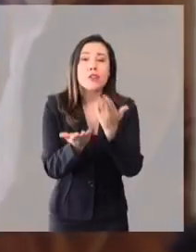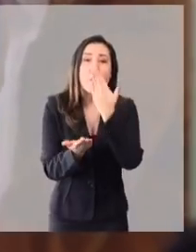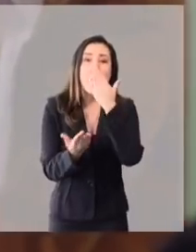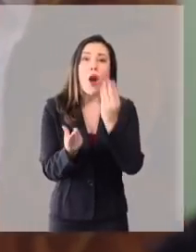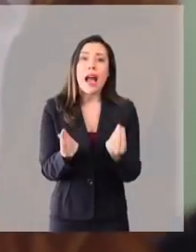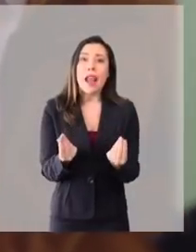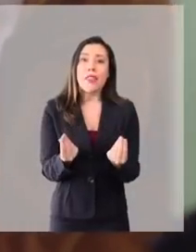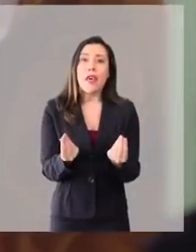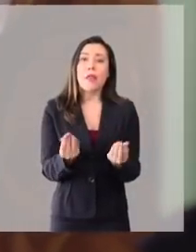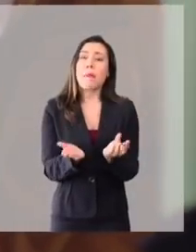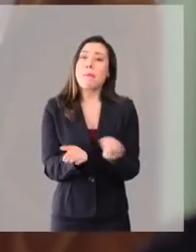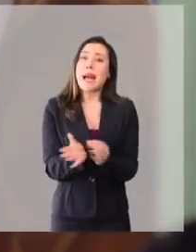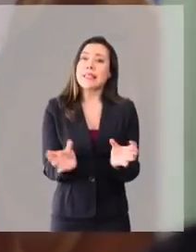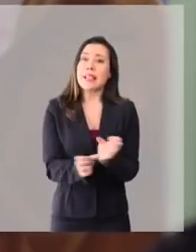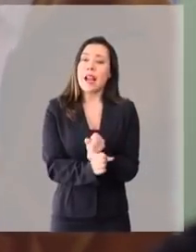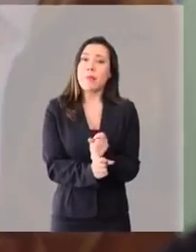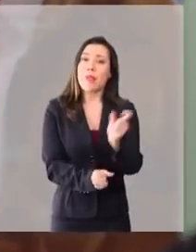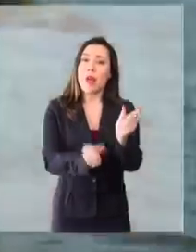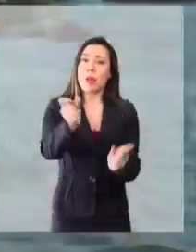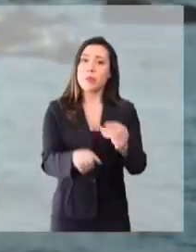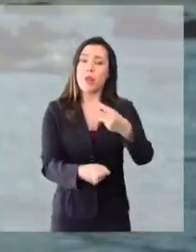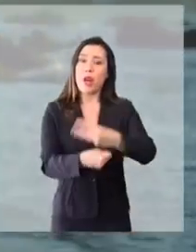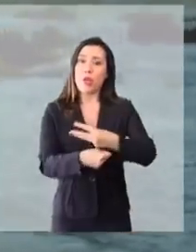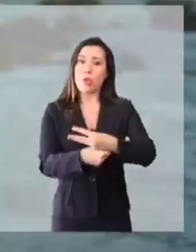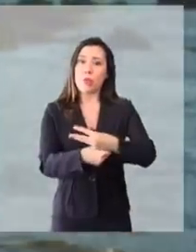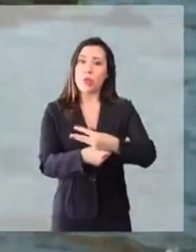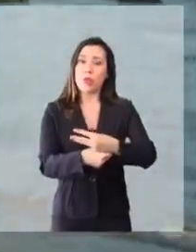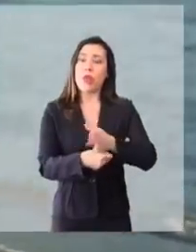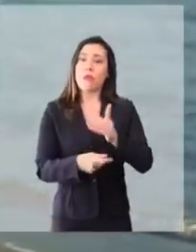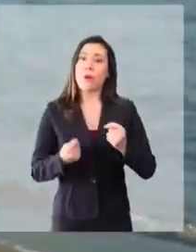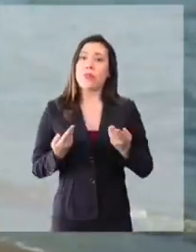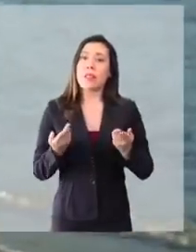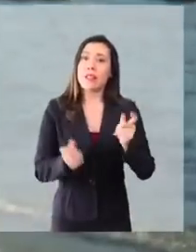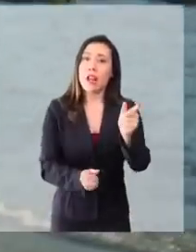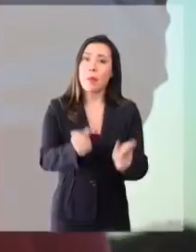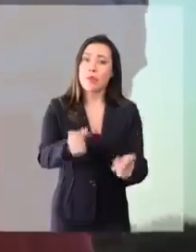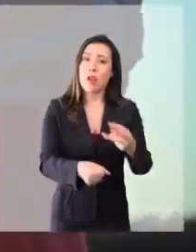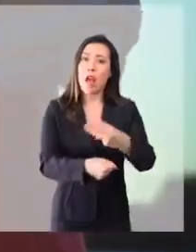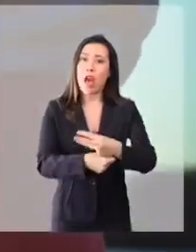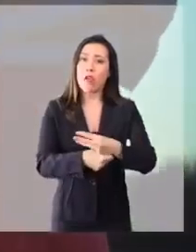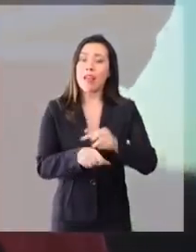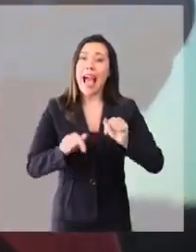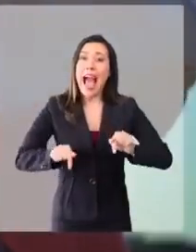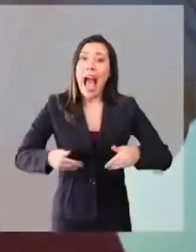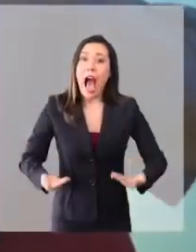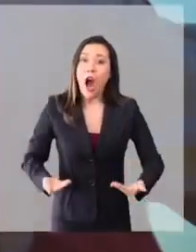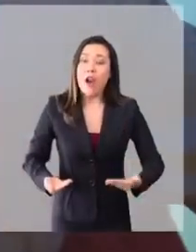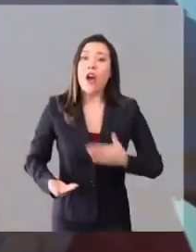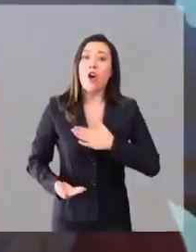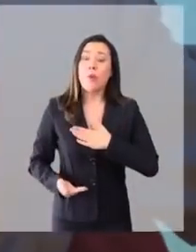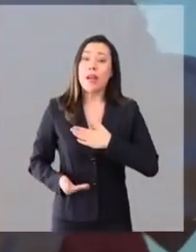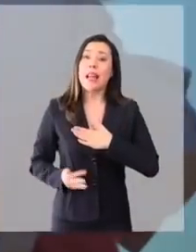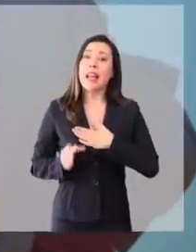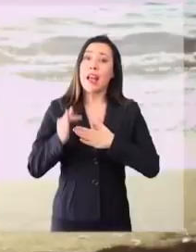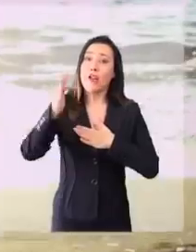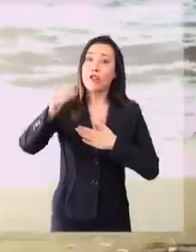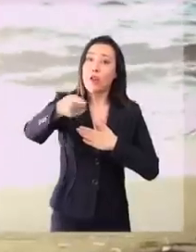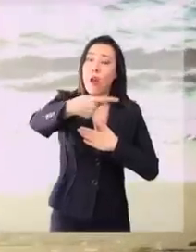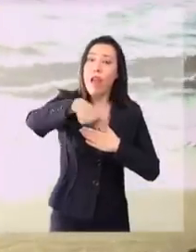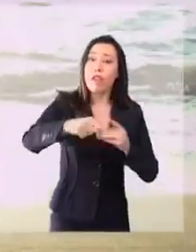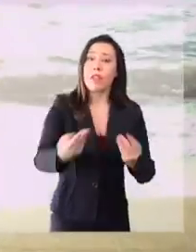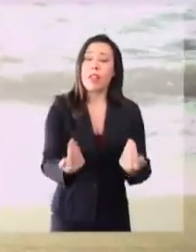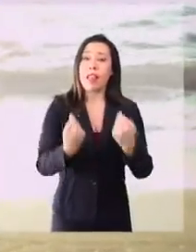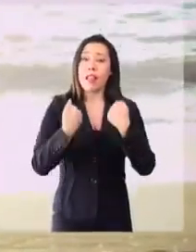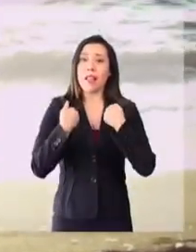calidad y más rápida a nuestros adultos mayores. Tratemos a nuestros adultos mayores hoy día como nos gustaría que